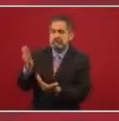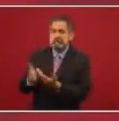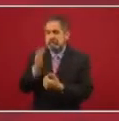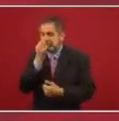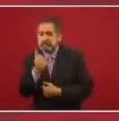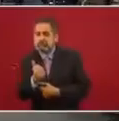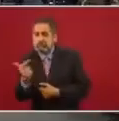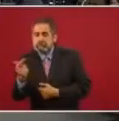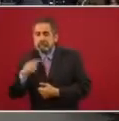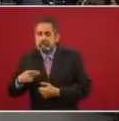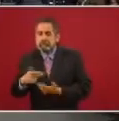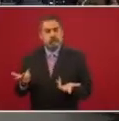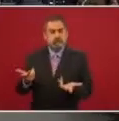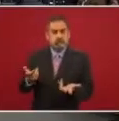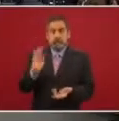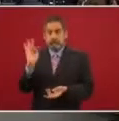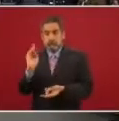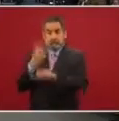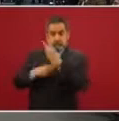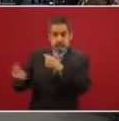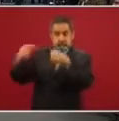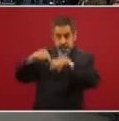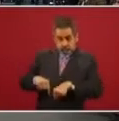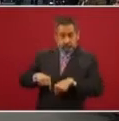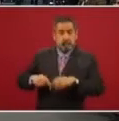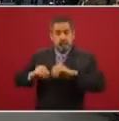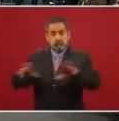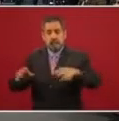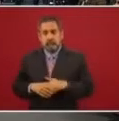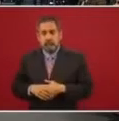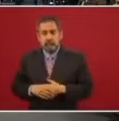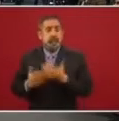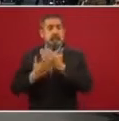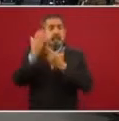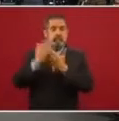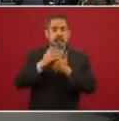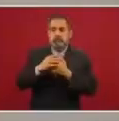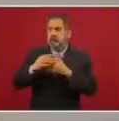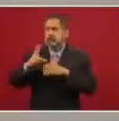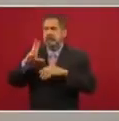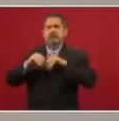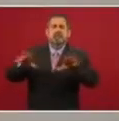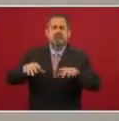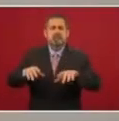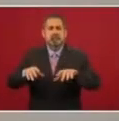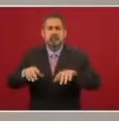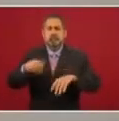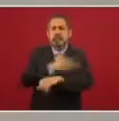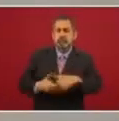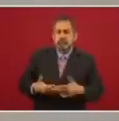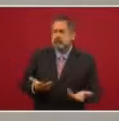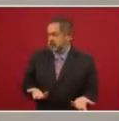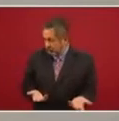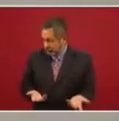seis o siete periodistas dos y en la noche en la mañana usted nos dicen no informan pero en la tarde hay seis no